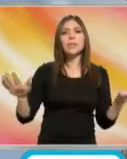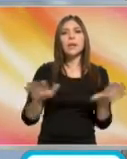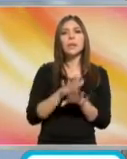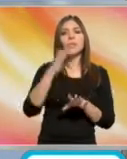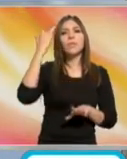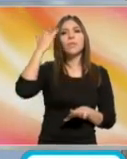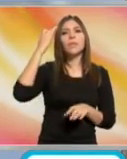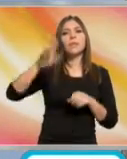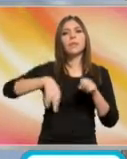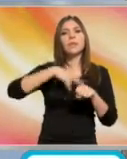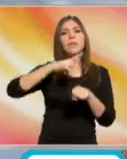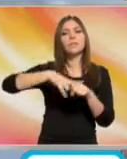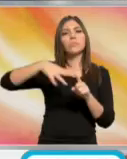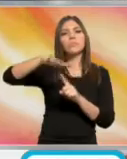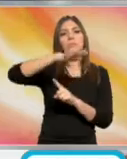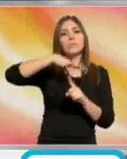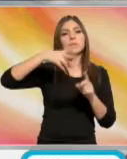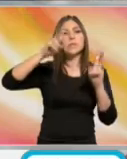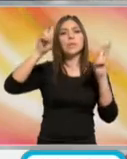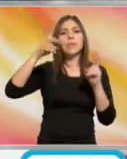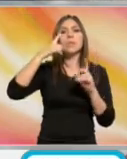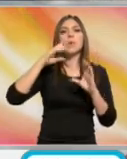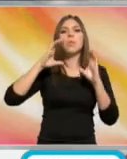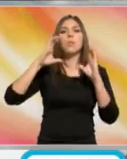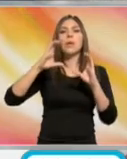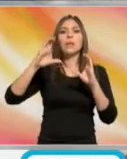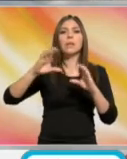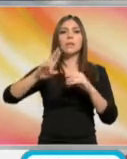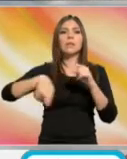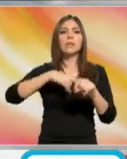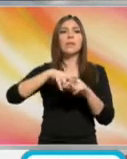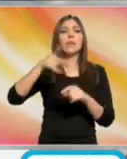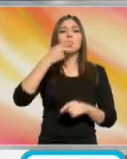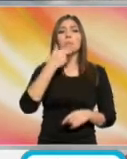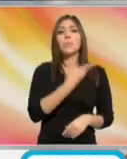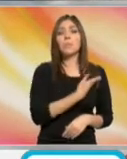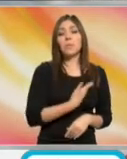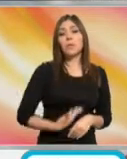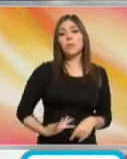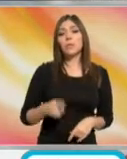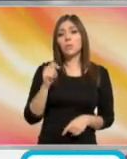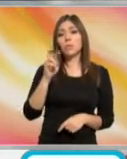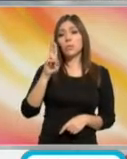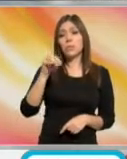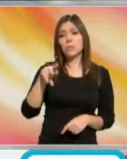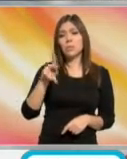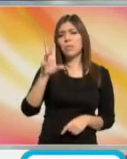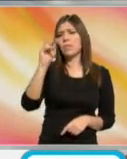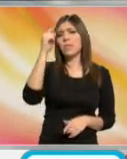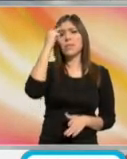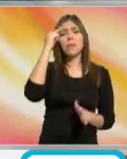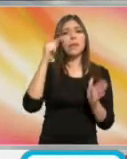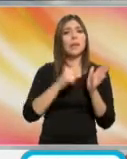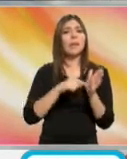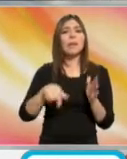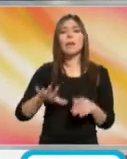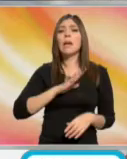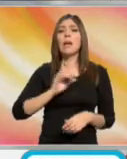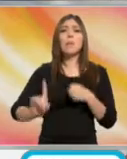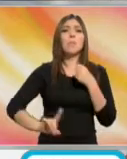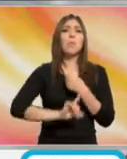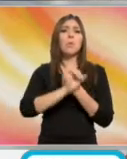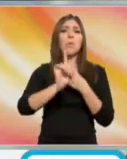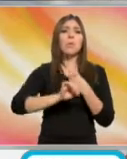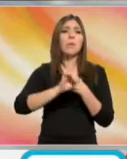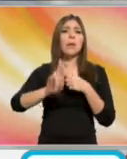agencia que se encarga del medio ambiente. Porque el presidente Trump no cree que hayan problemas ambientales y que Así eso es es. insignificante. Sí, Así